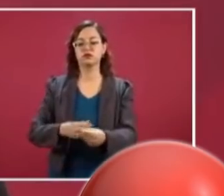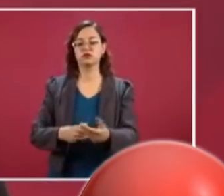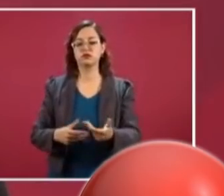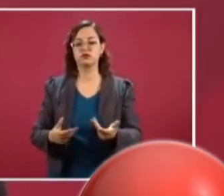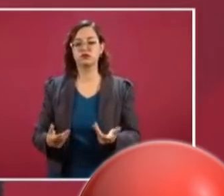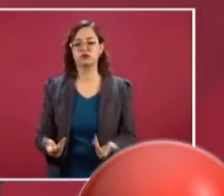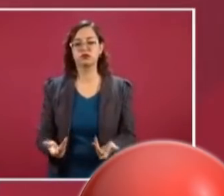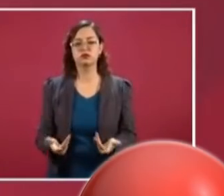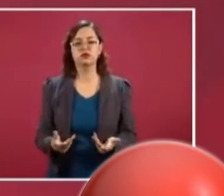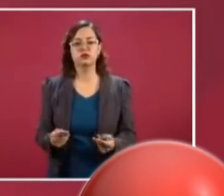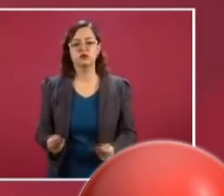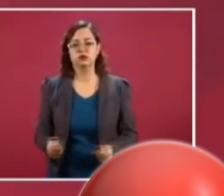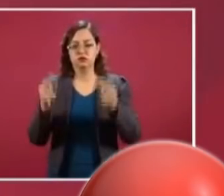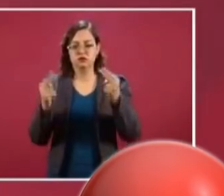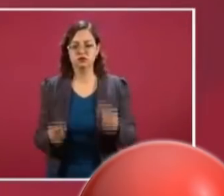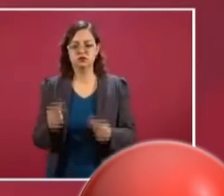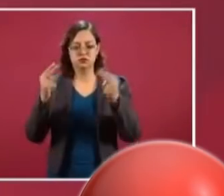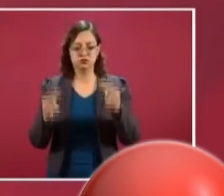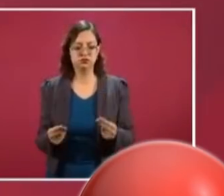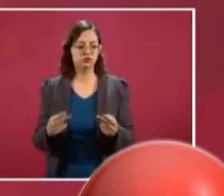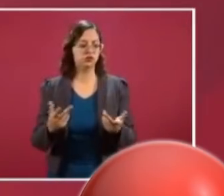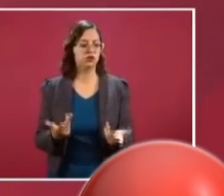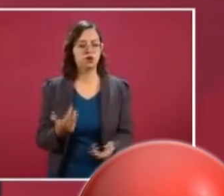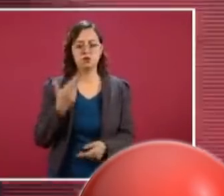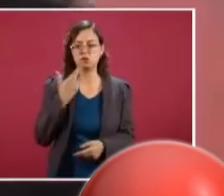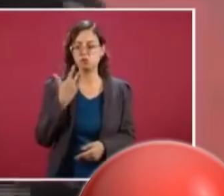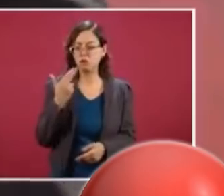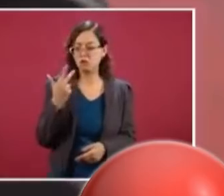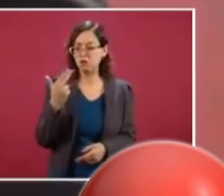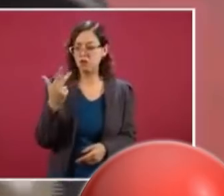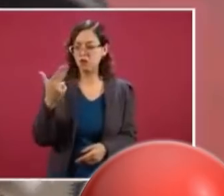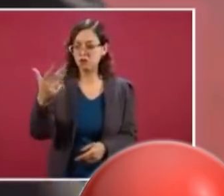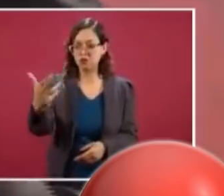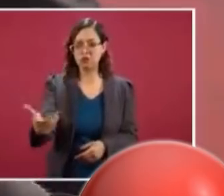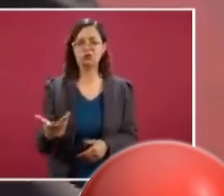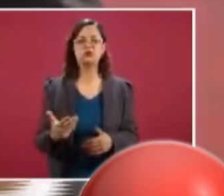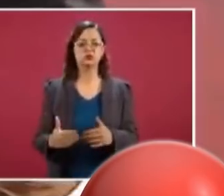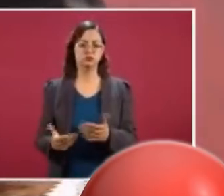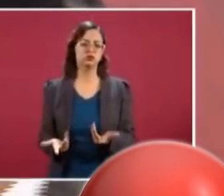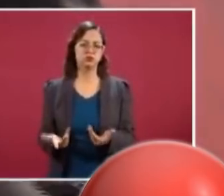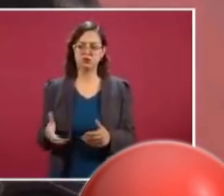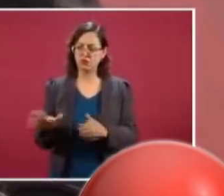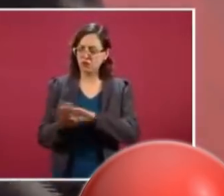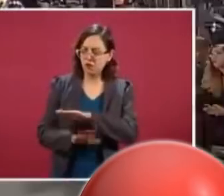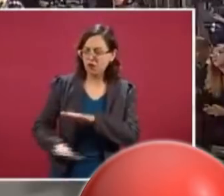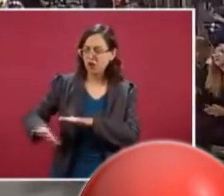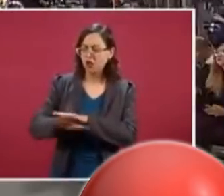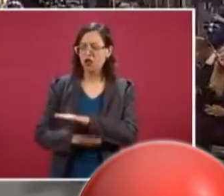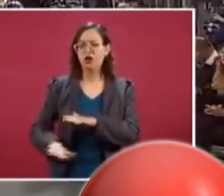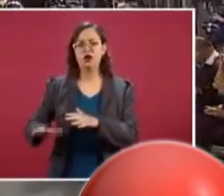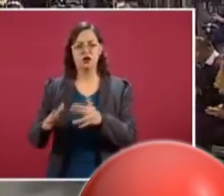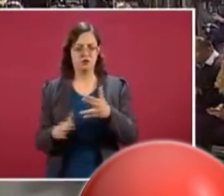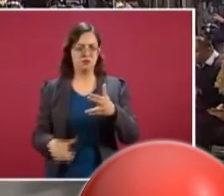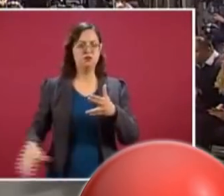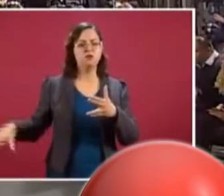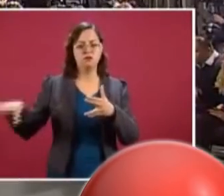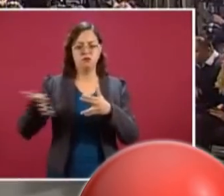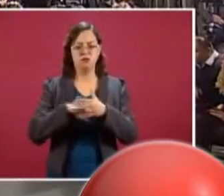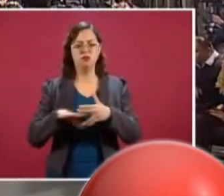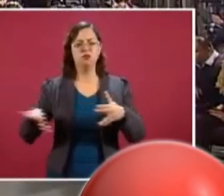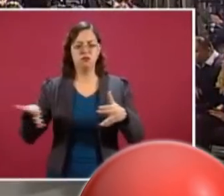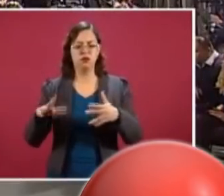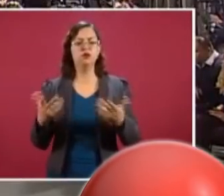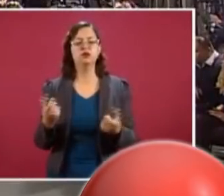actividad comercial abajo y también en el nivel